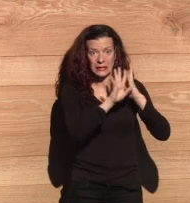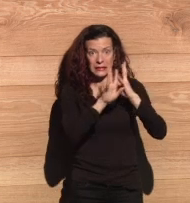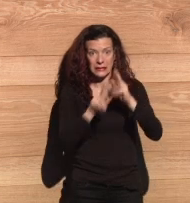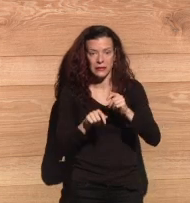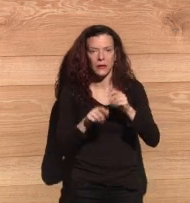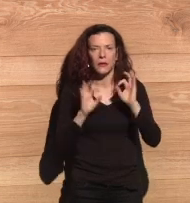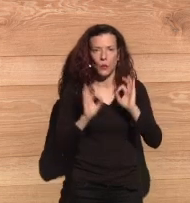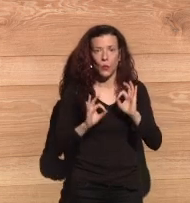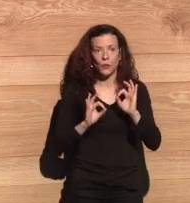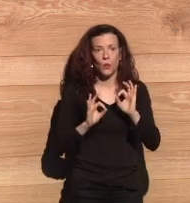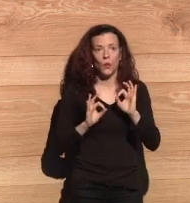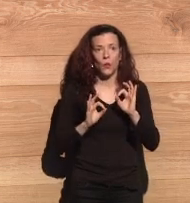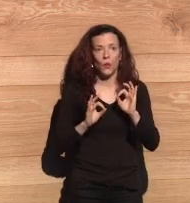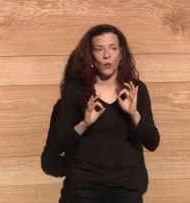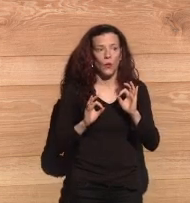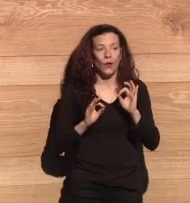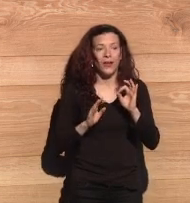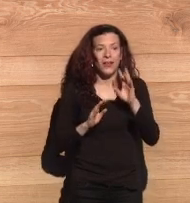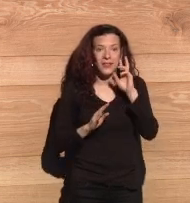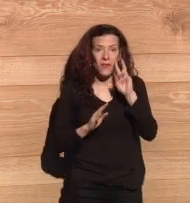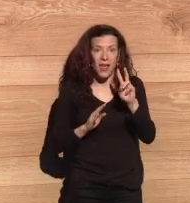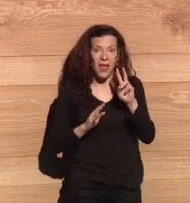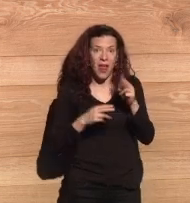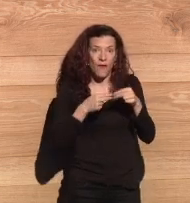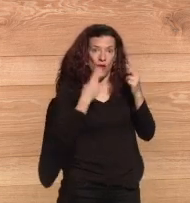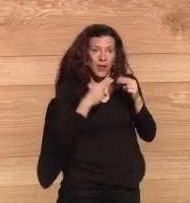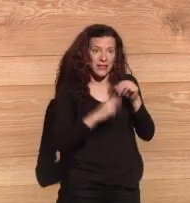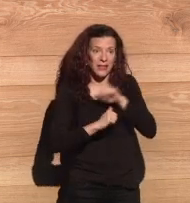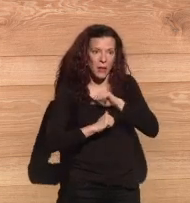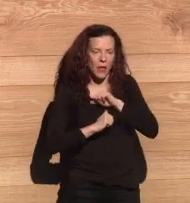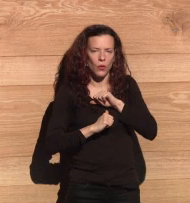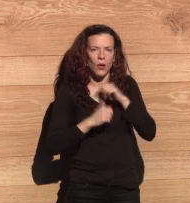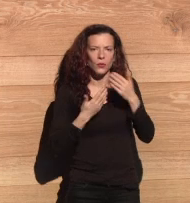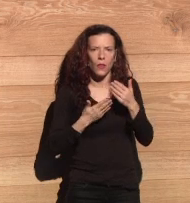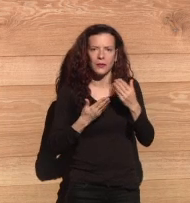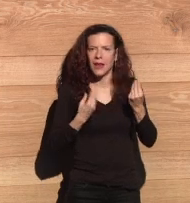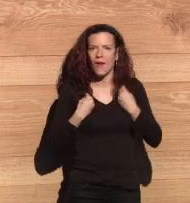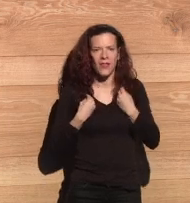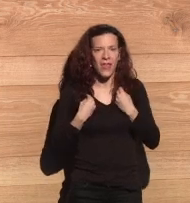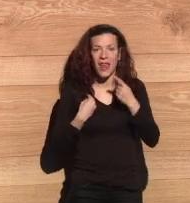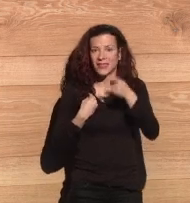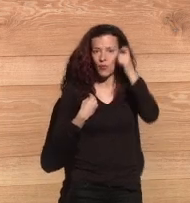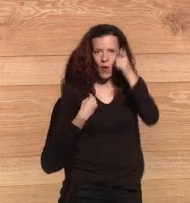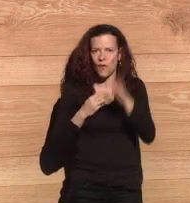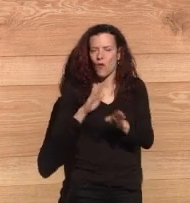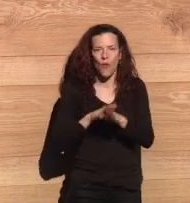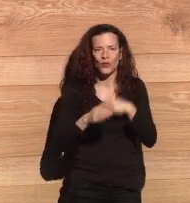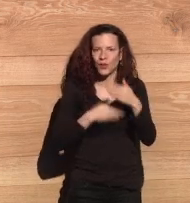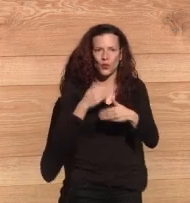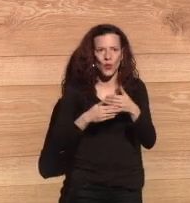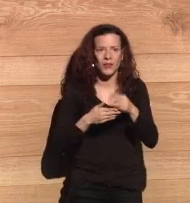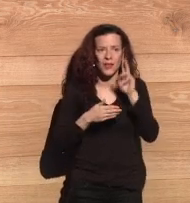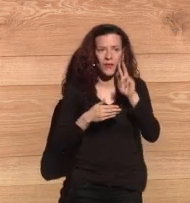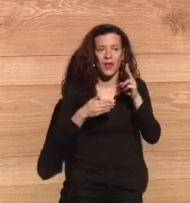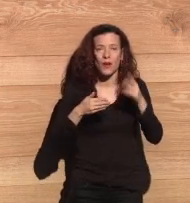en los abrigos, están ahí en la frontera esperando. Y la vida sigue en Tijuana, ¿no? Ahí está el muro. Esa es la